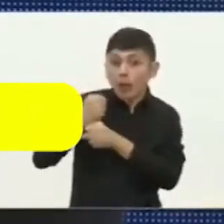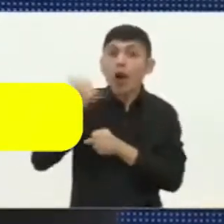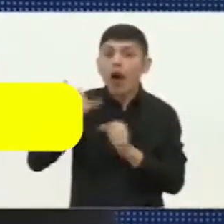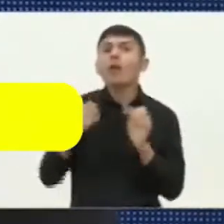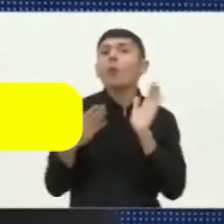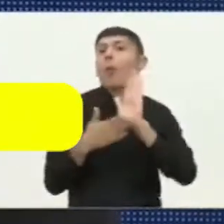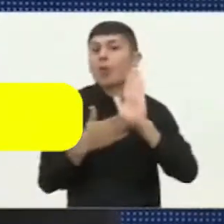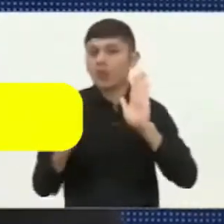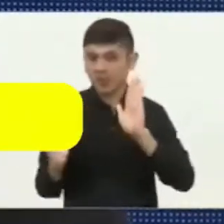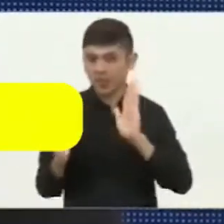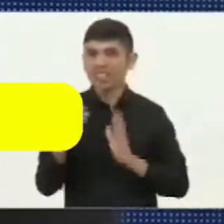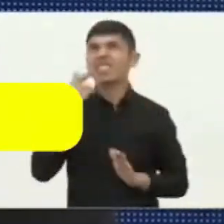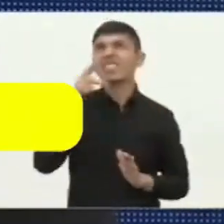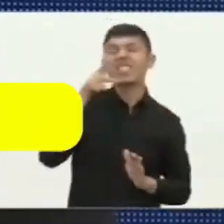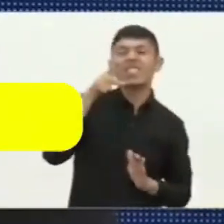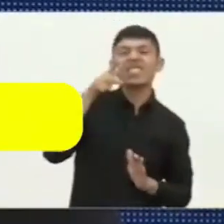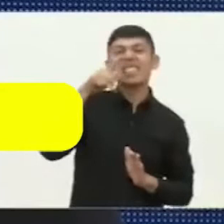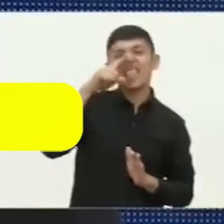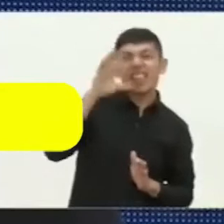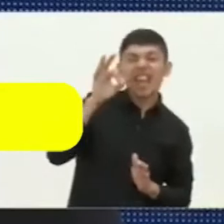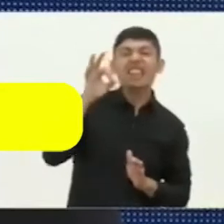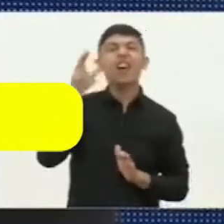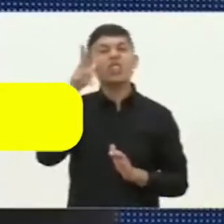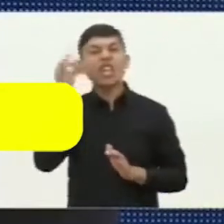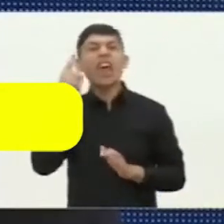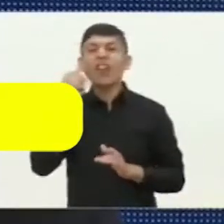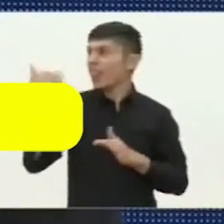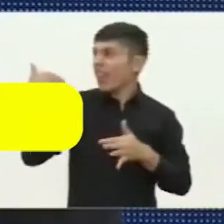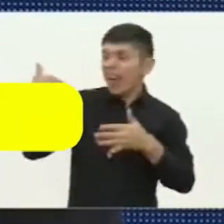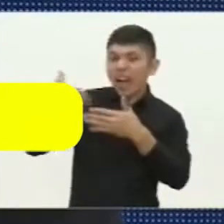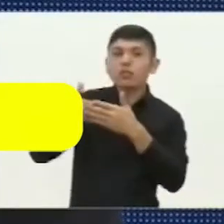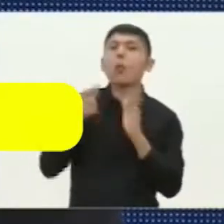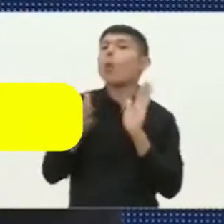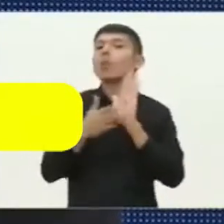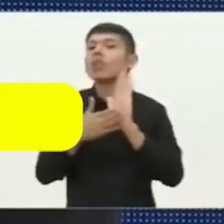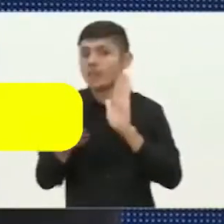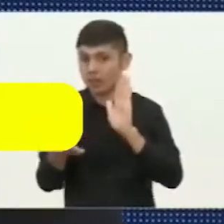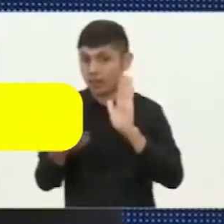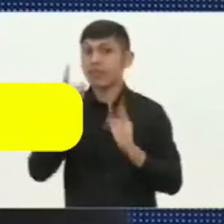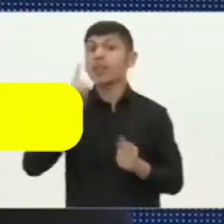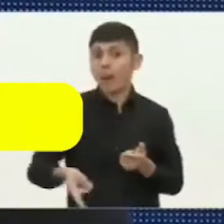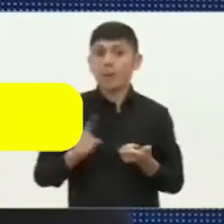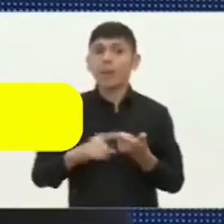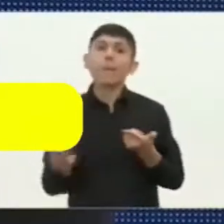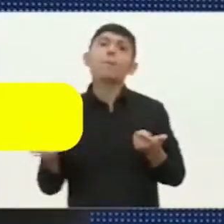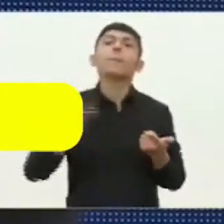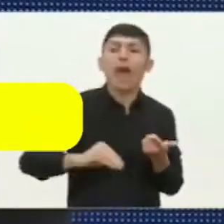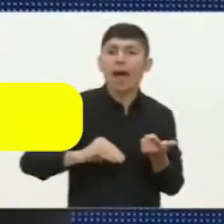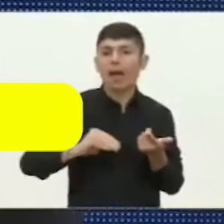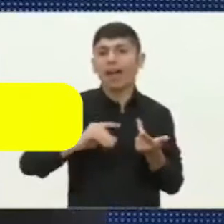primeros 60, 70, 80 días del 2020. También van a tener que acreditar